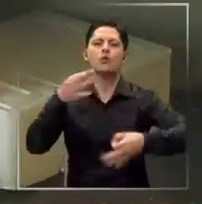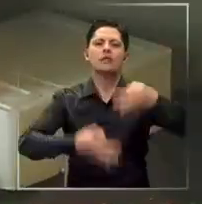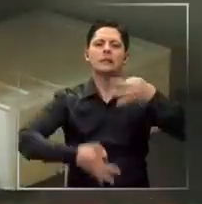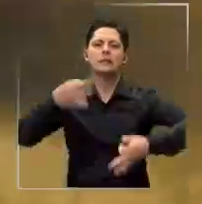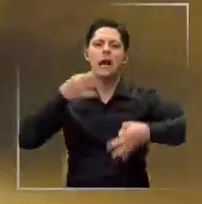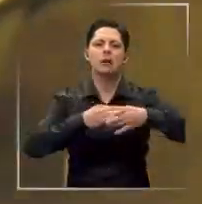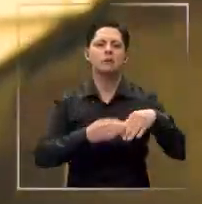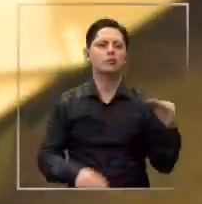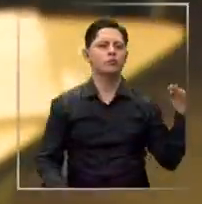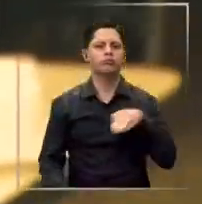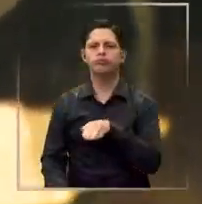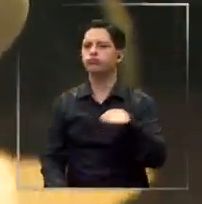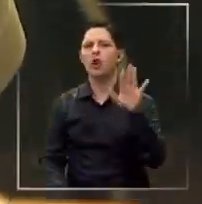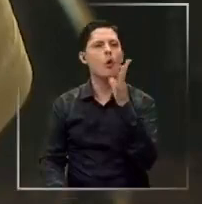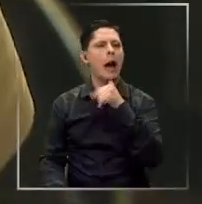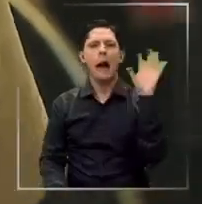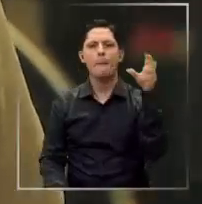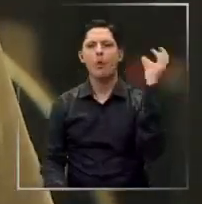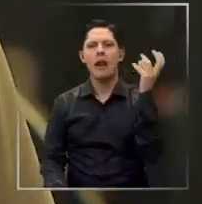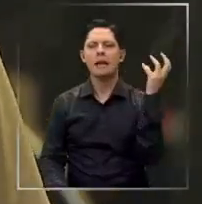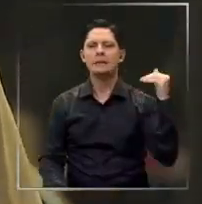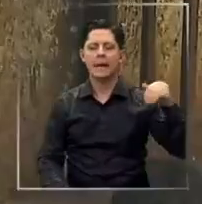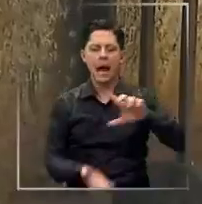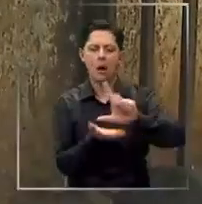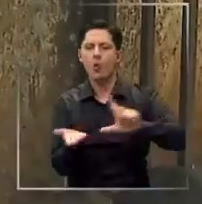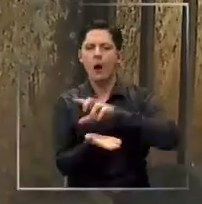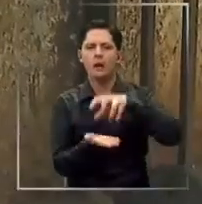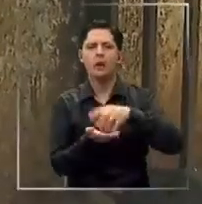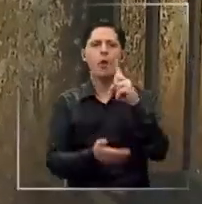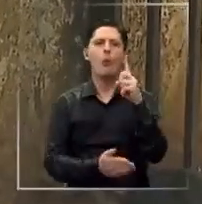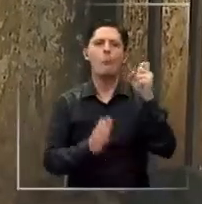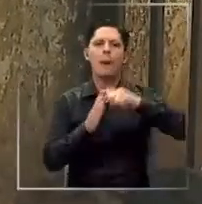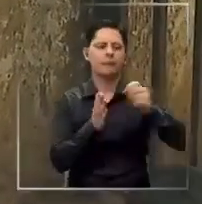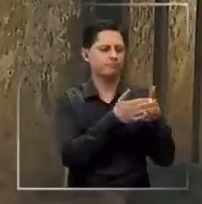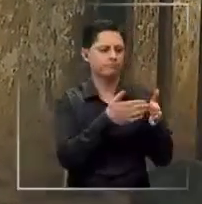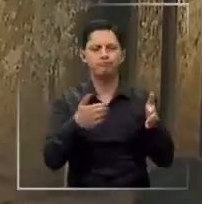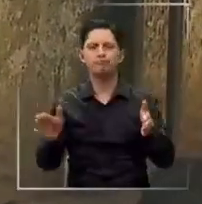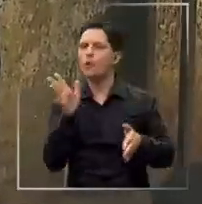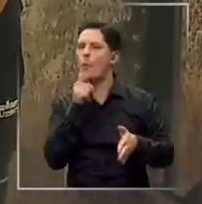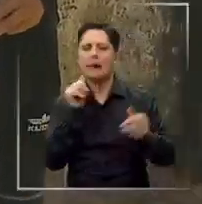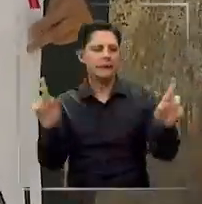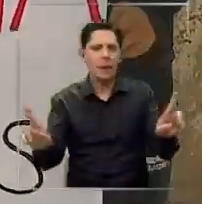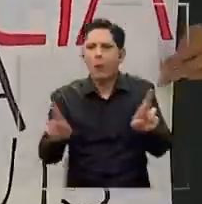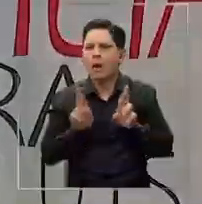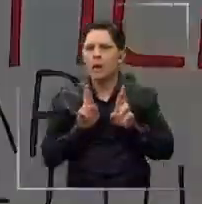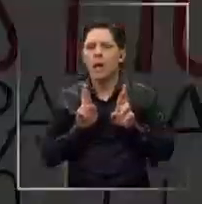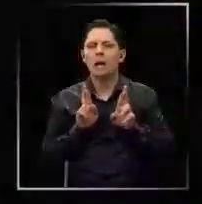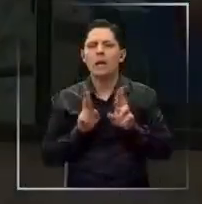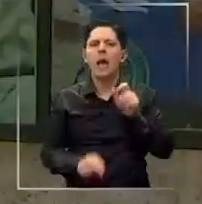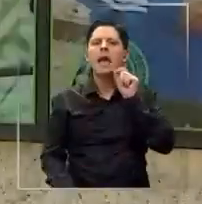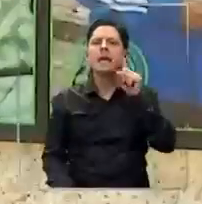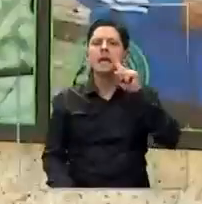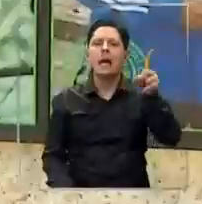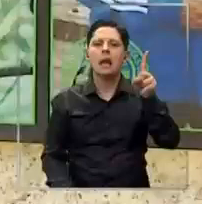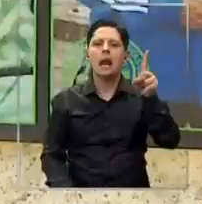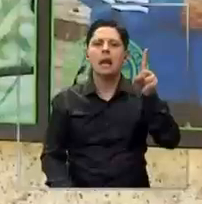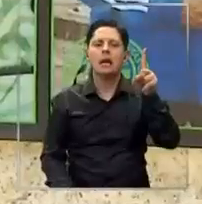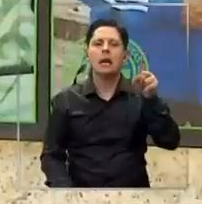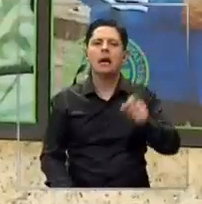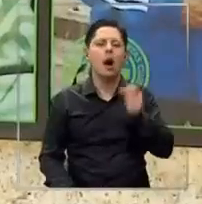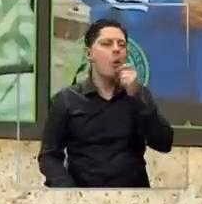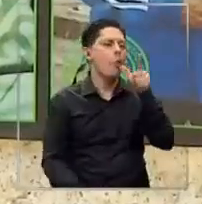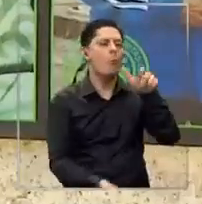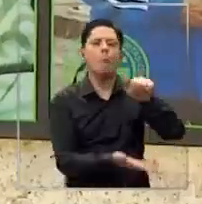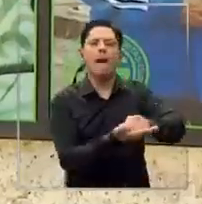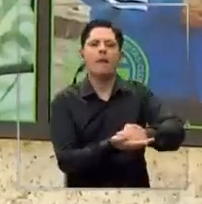ambulancias sino porque también a un mes de lecto no tienen respuestas indicios de Quienes fueron los culpables estamos pidiendo justicia